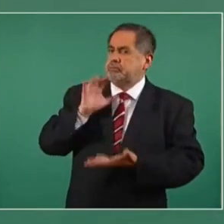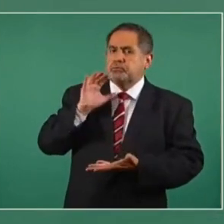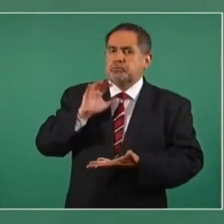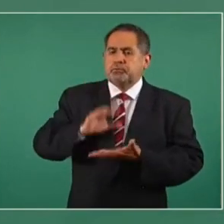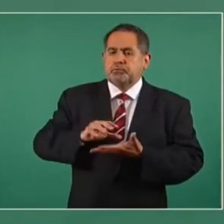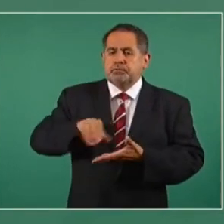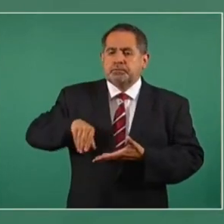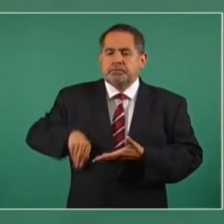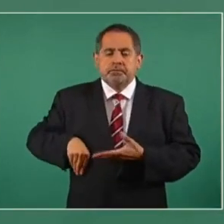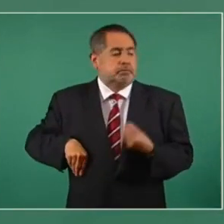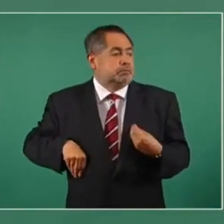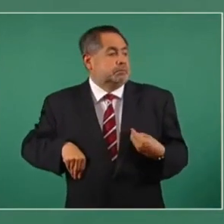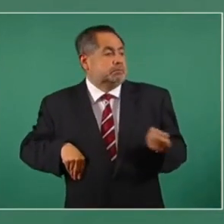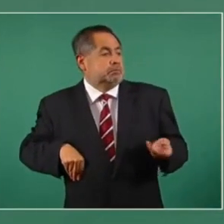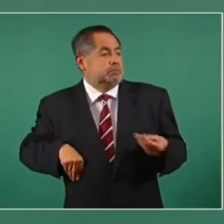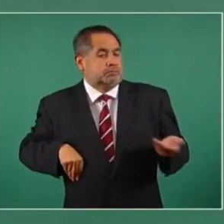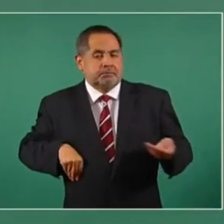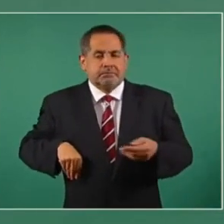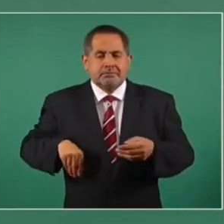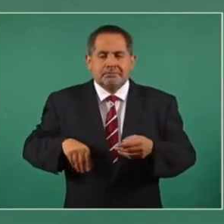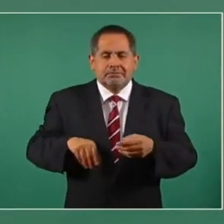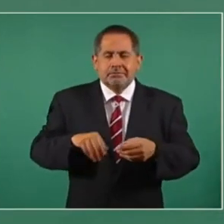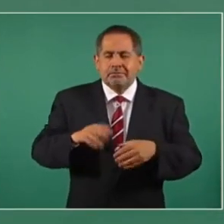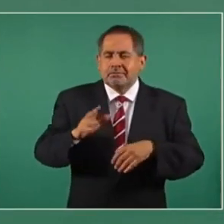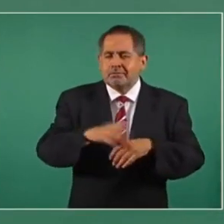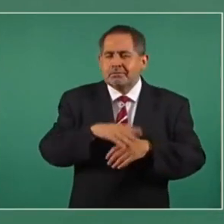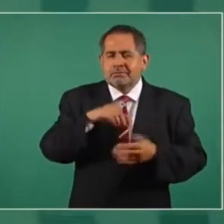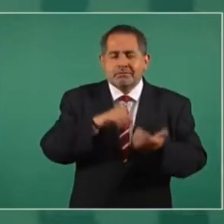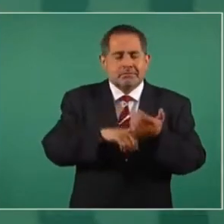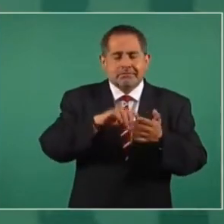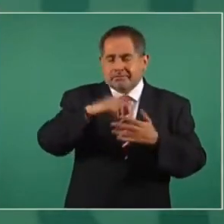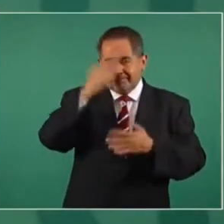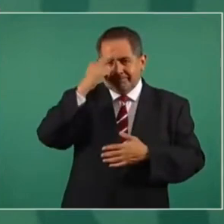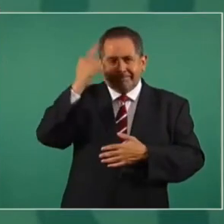gente, porque esos cáteres,